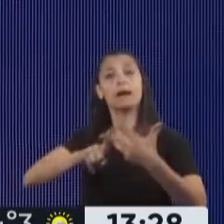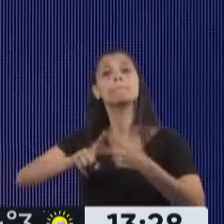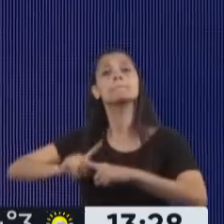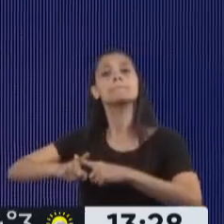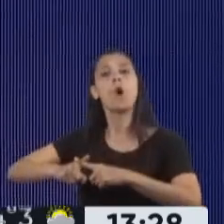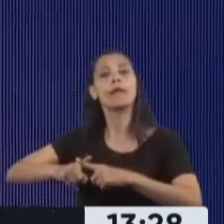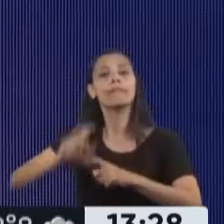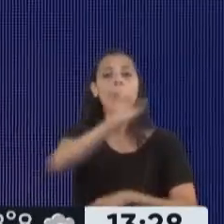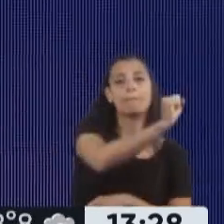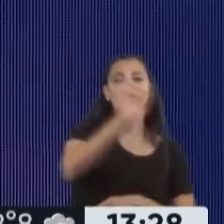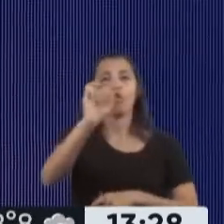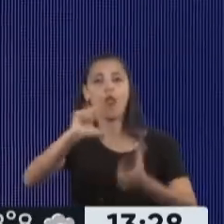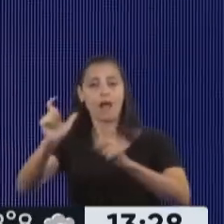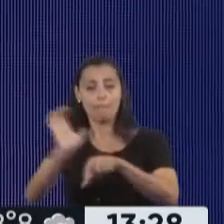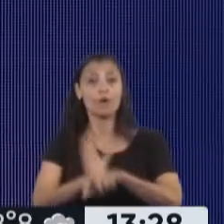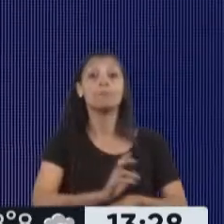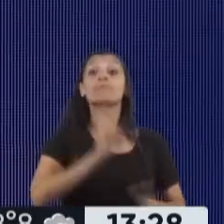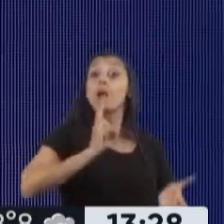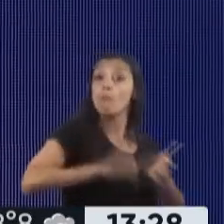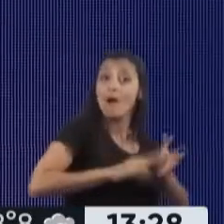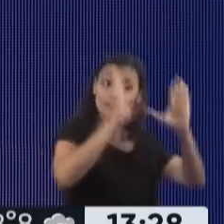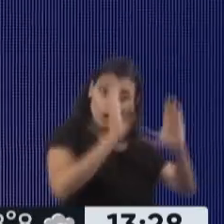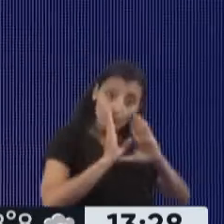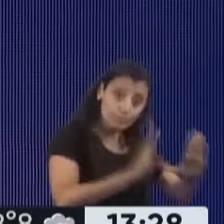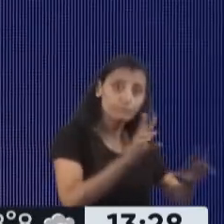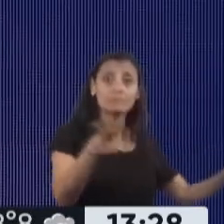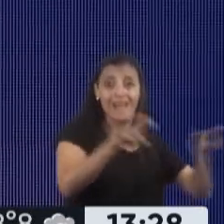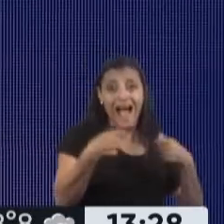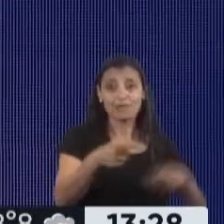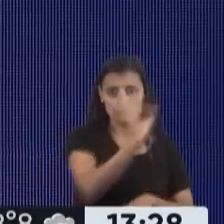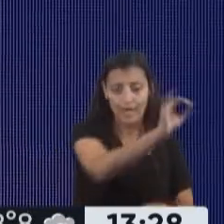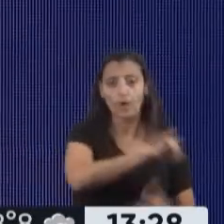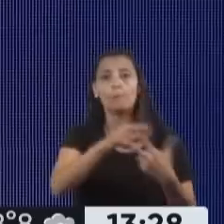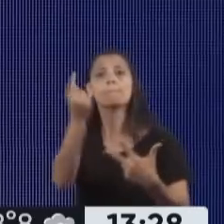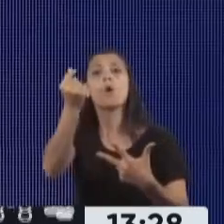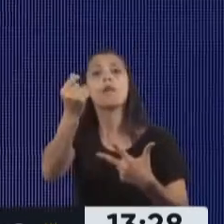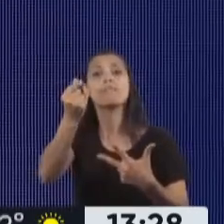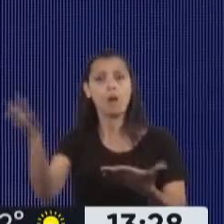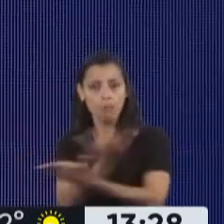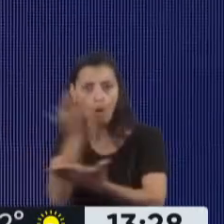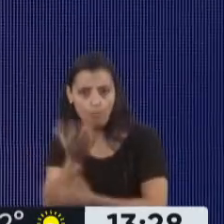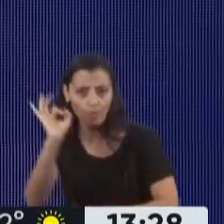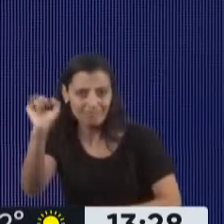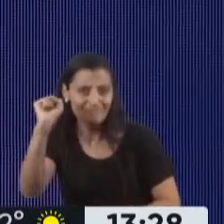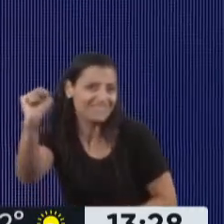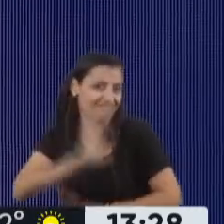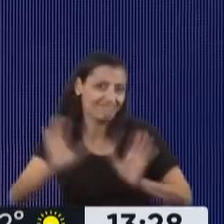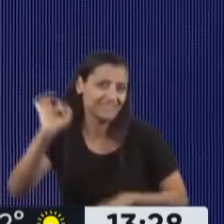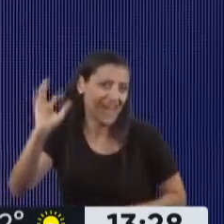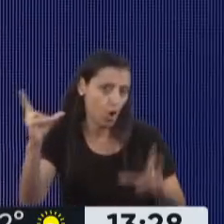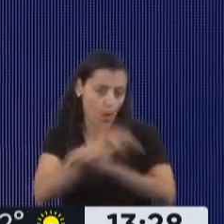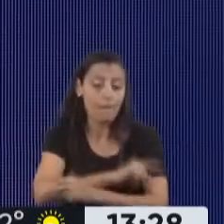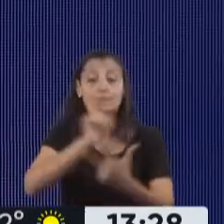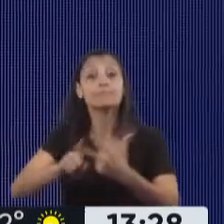una política cambiaria. En lo fiscal, déficit cero. En lo monetario, emisión cero.